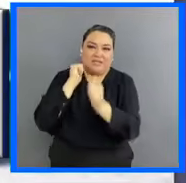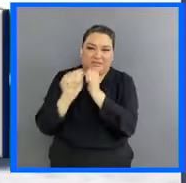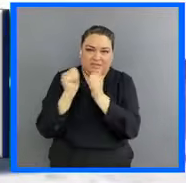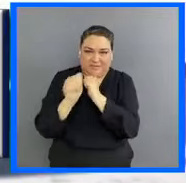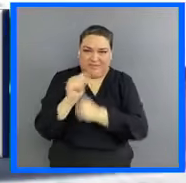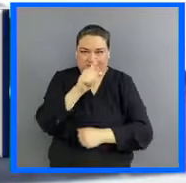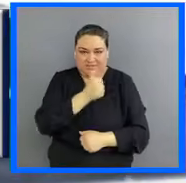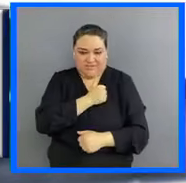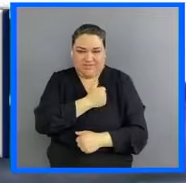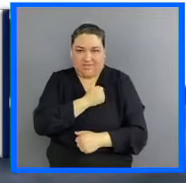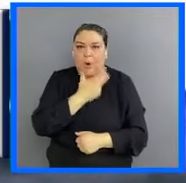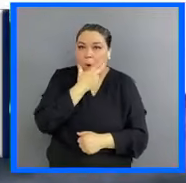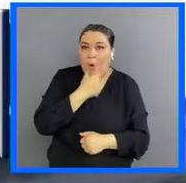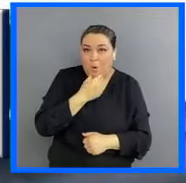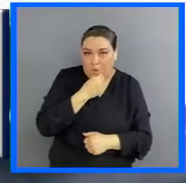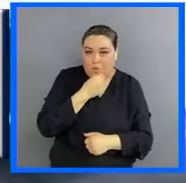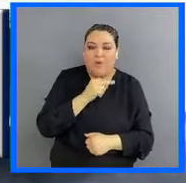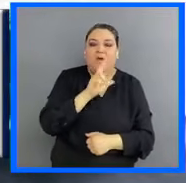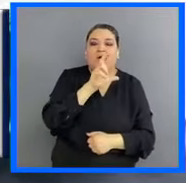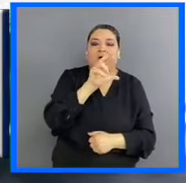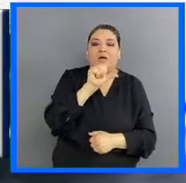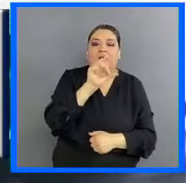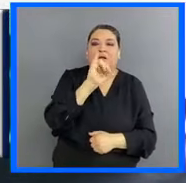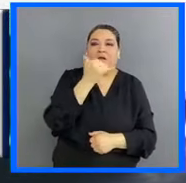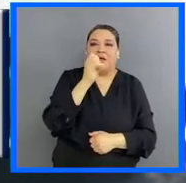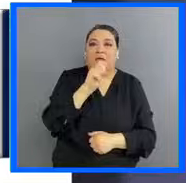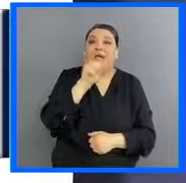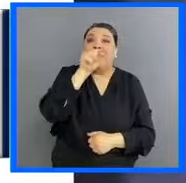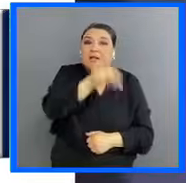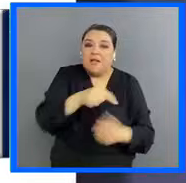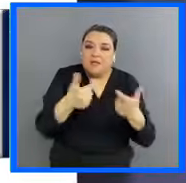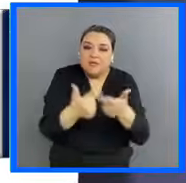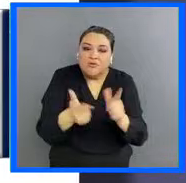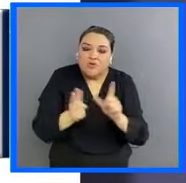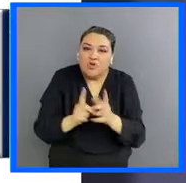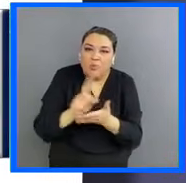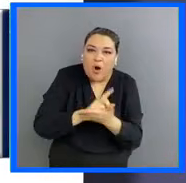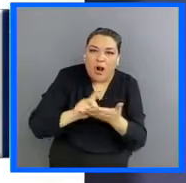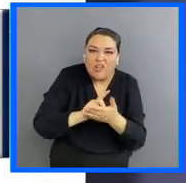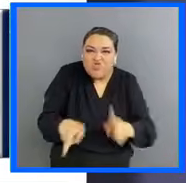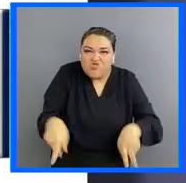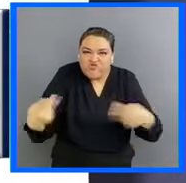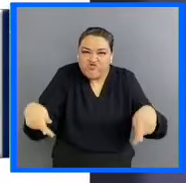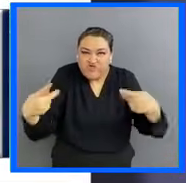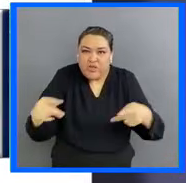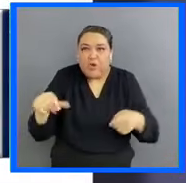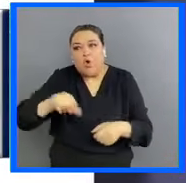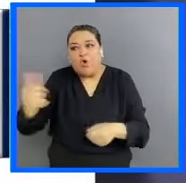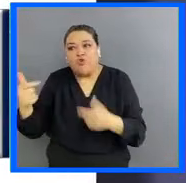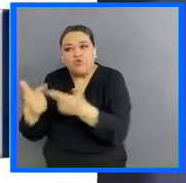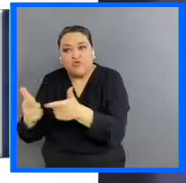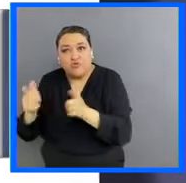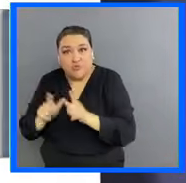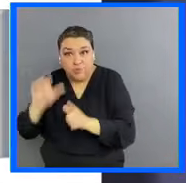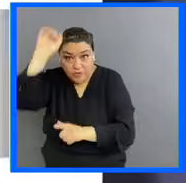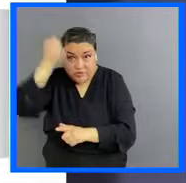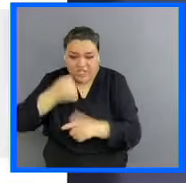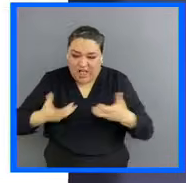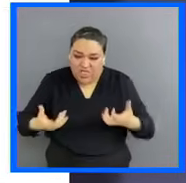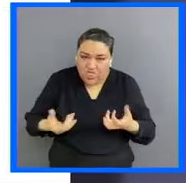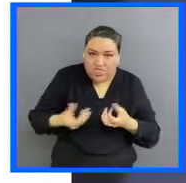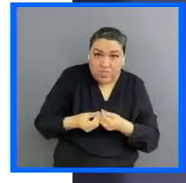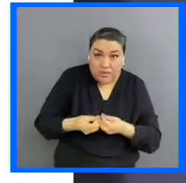Wedding, acusado de liderar una red de narcotráfico y de trabajar con el cártel de Sinaloa. Es señalado de ser el